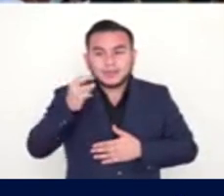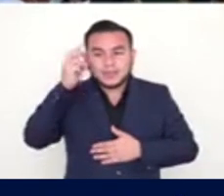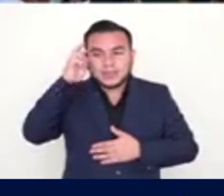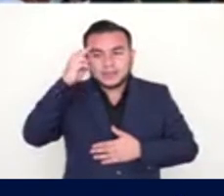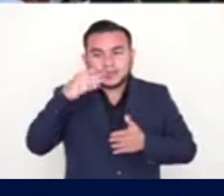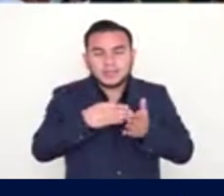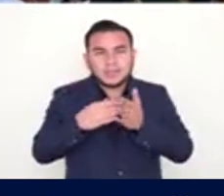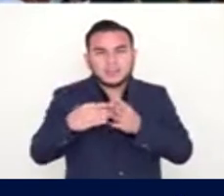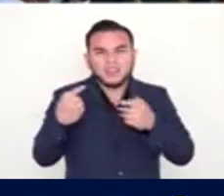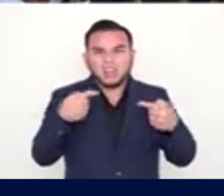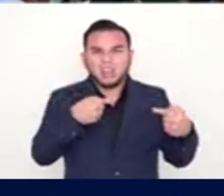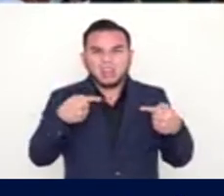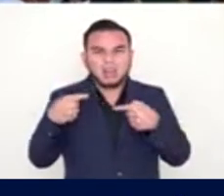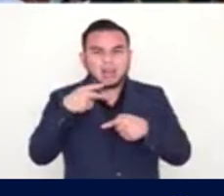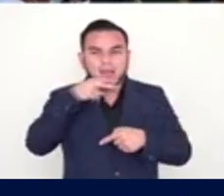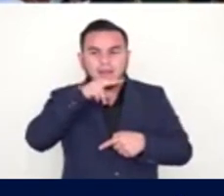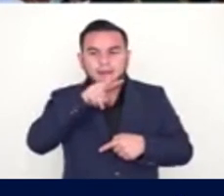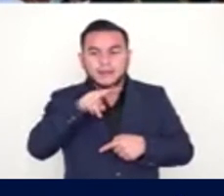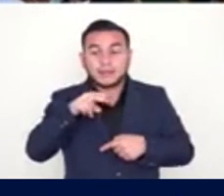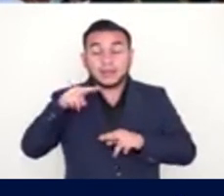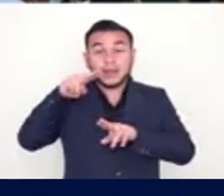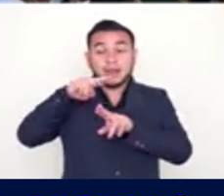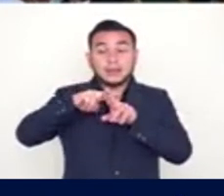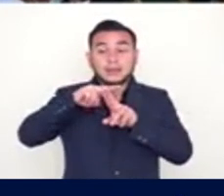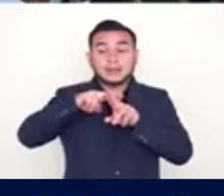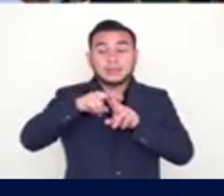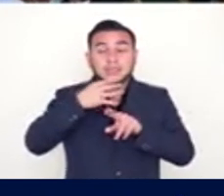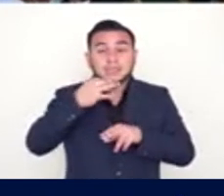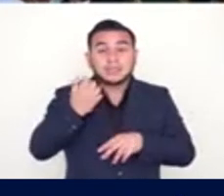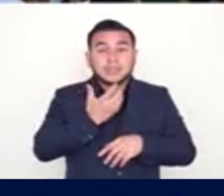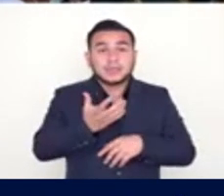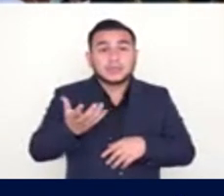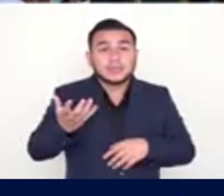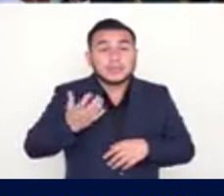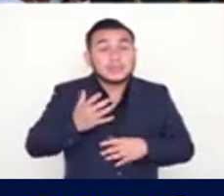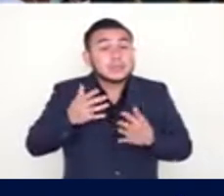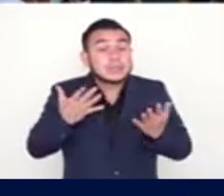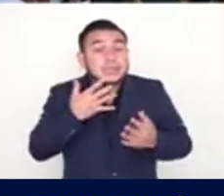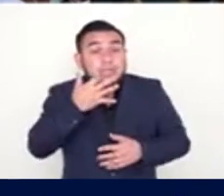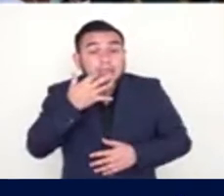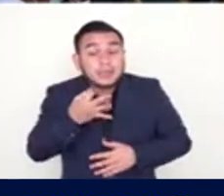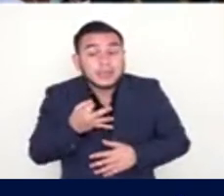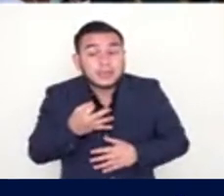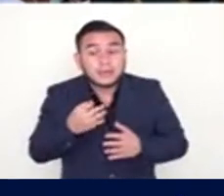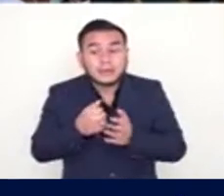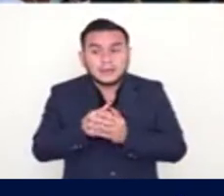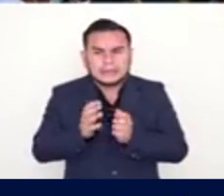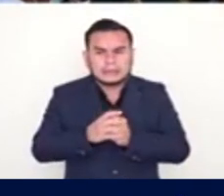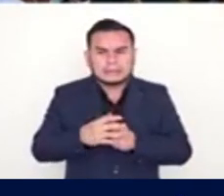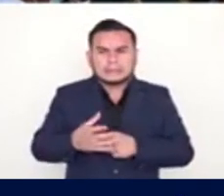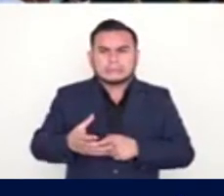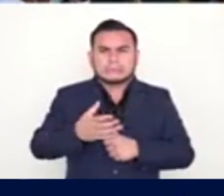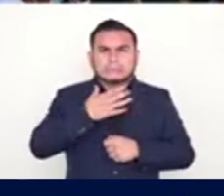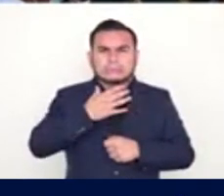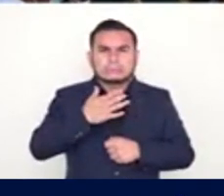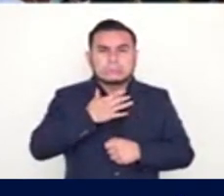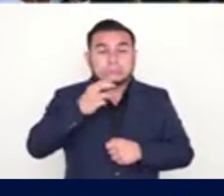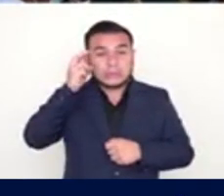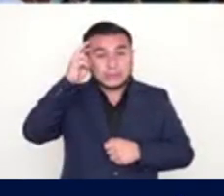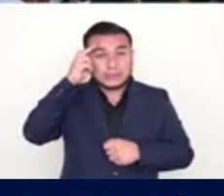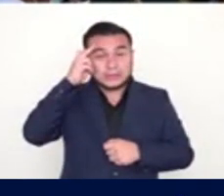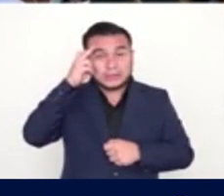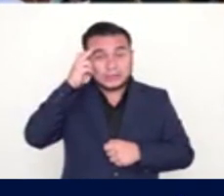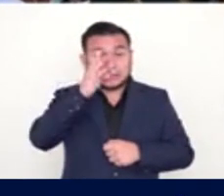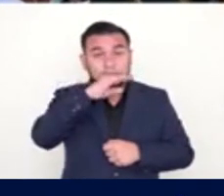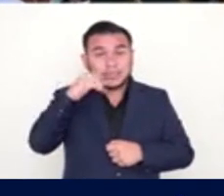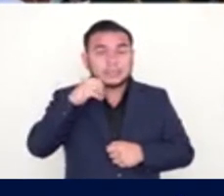el pleito entre Arena y FMLN, y era un pleito supuestamente, nos dimos cuenta que era mentira, pero era un pleito que se odiaban a muerte, y patria sí, comunismo